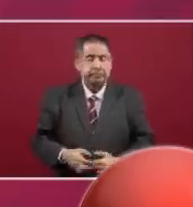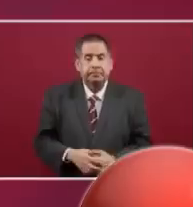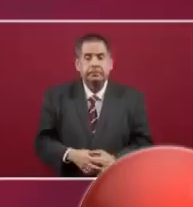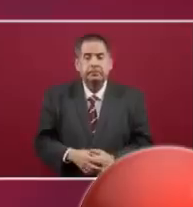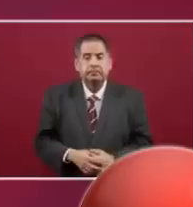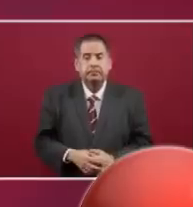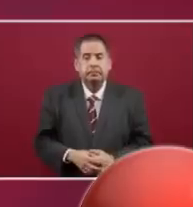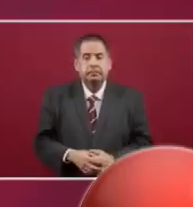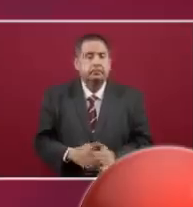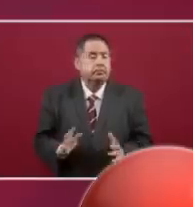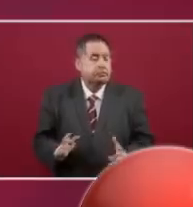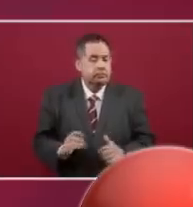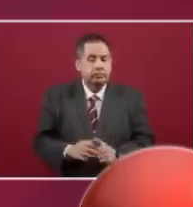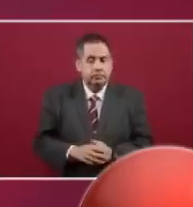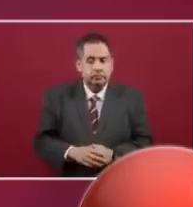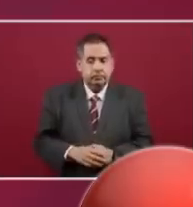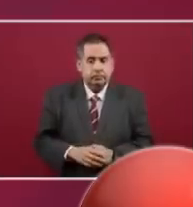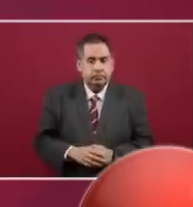Nada más